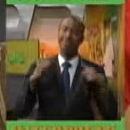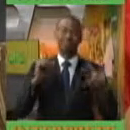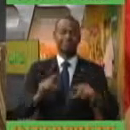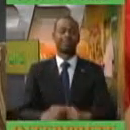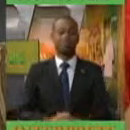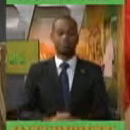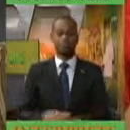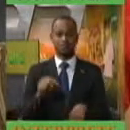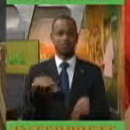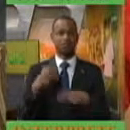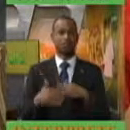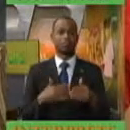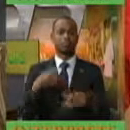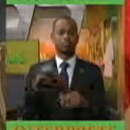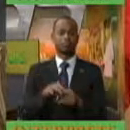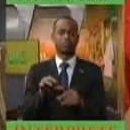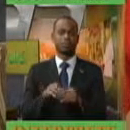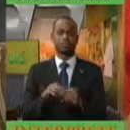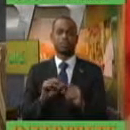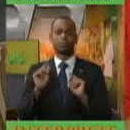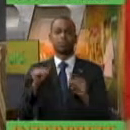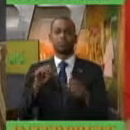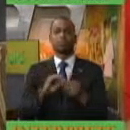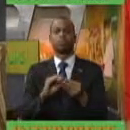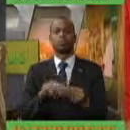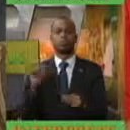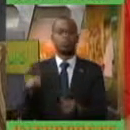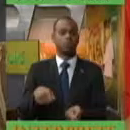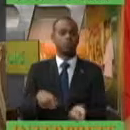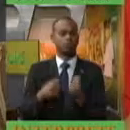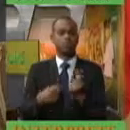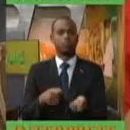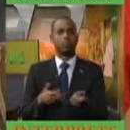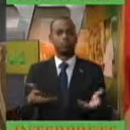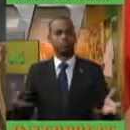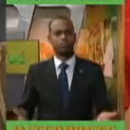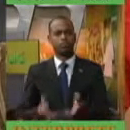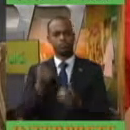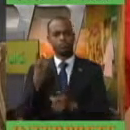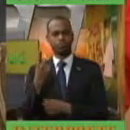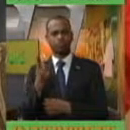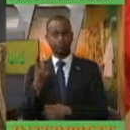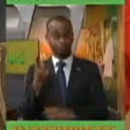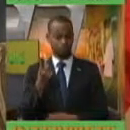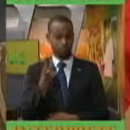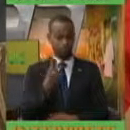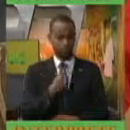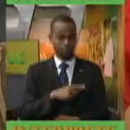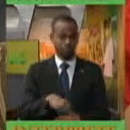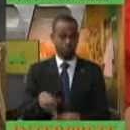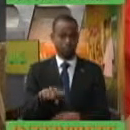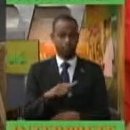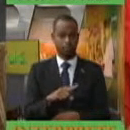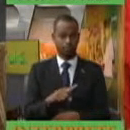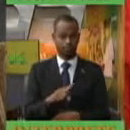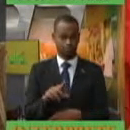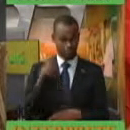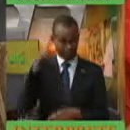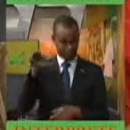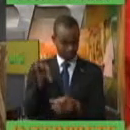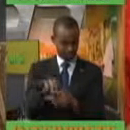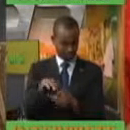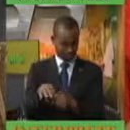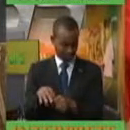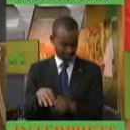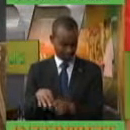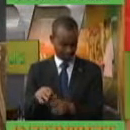proceso electoral, el ir hablando con los alcaldes y hacerle entender de que no solamente somos útiles para ir a